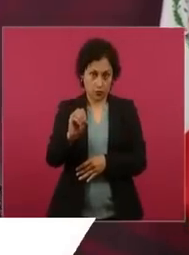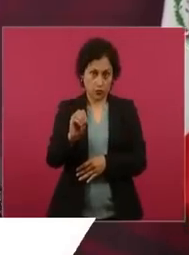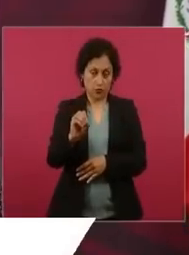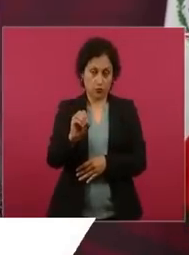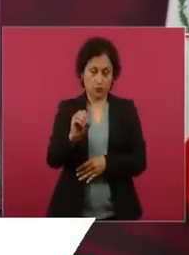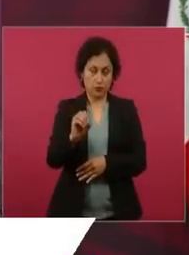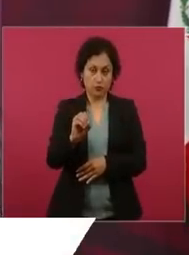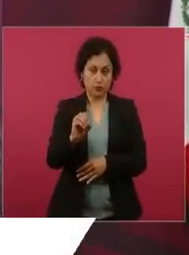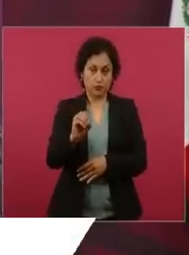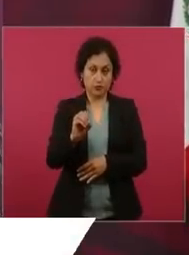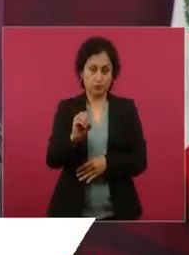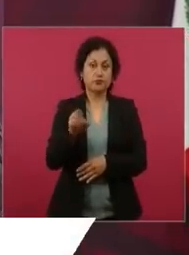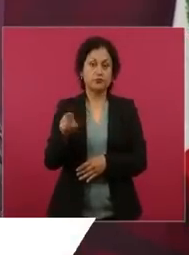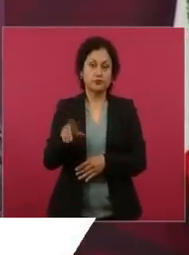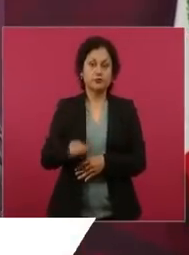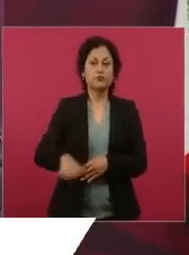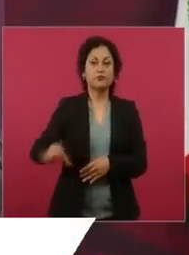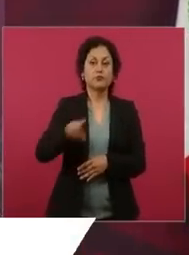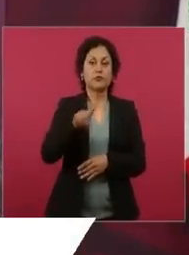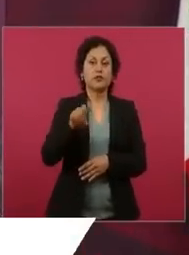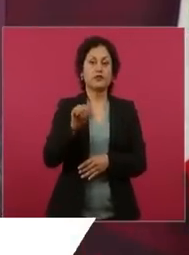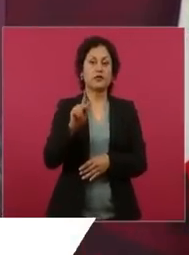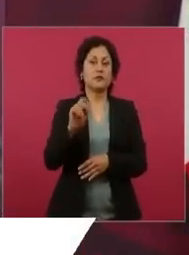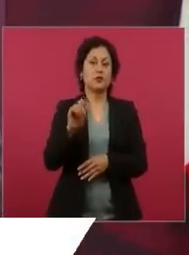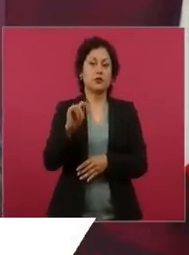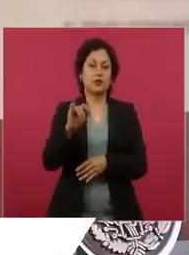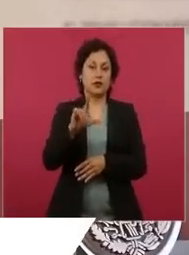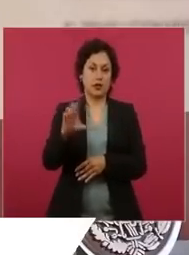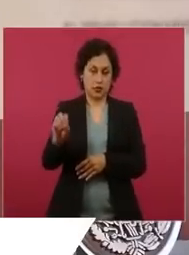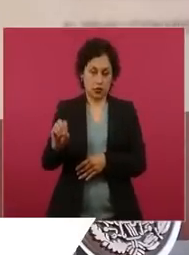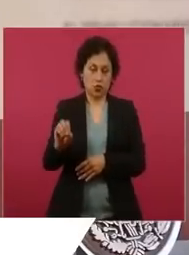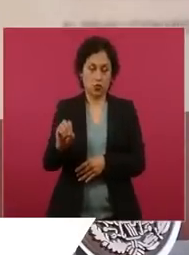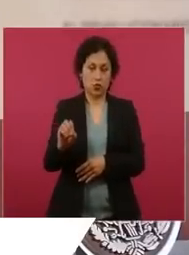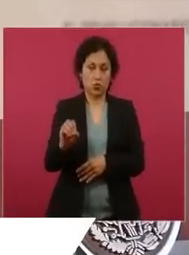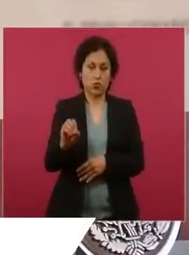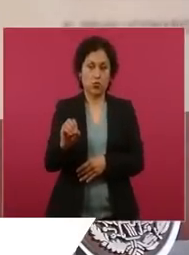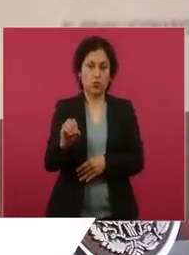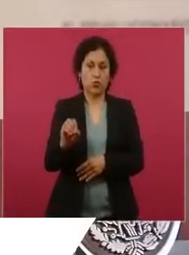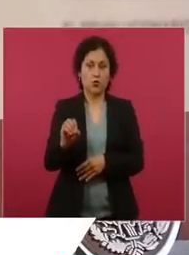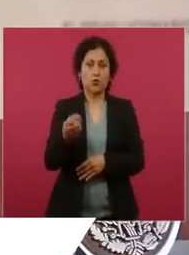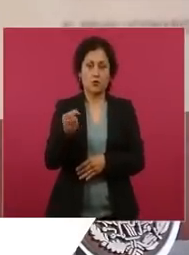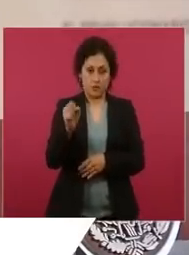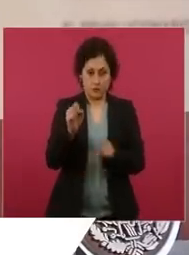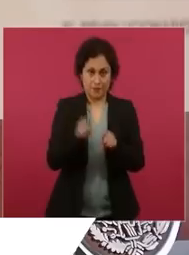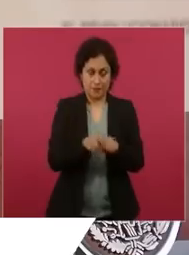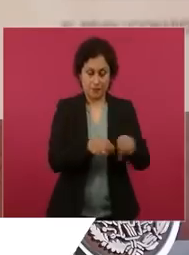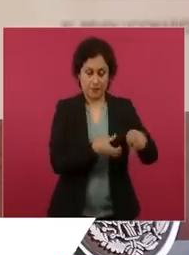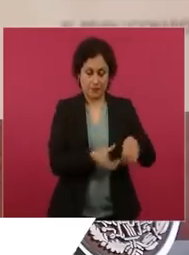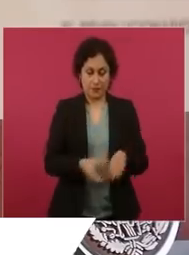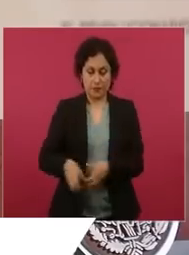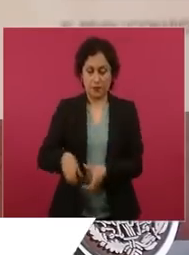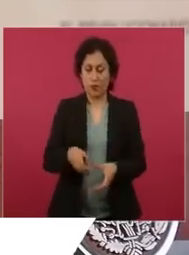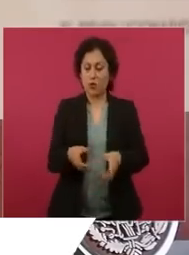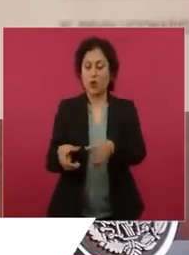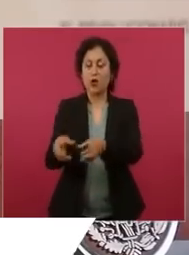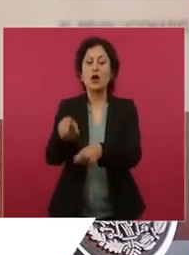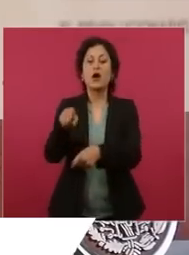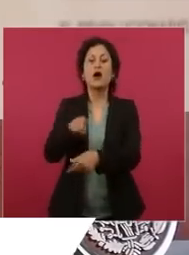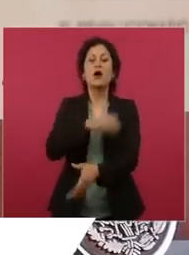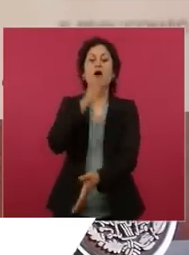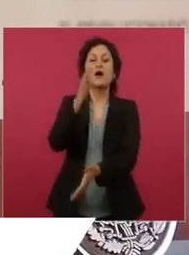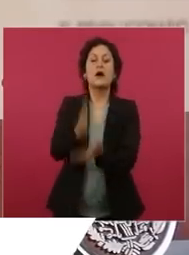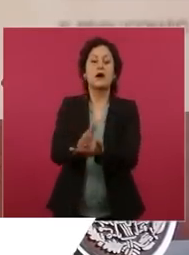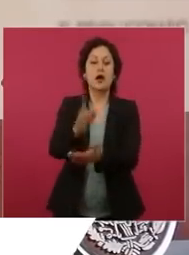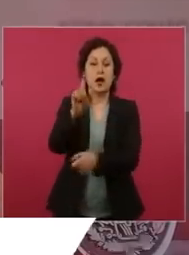nos unimos al pésame y sobre todo a sus familiares a sus amigos de